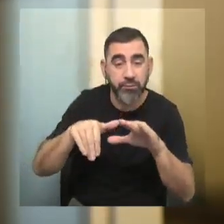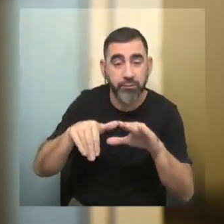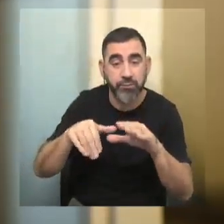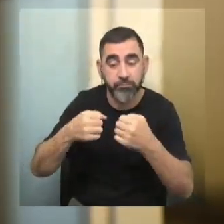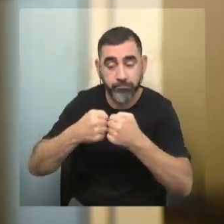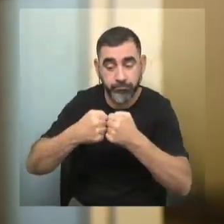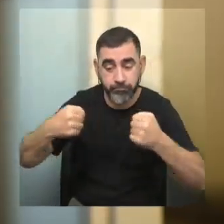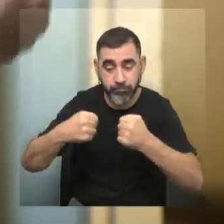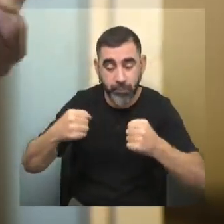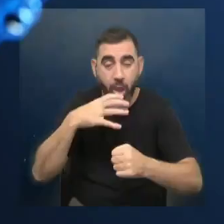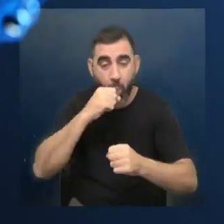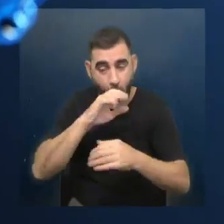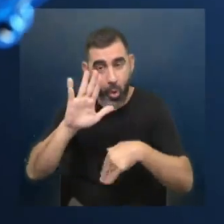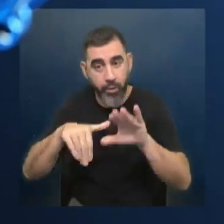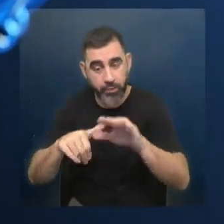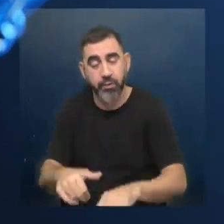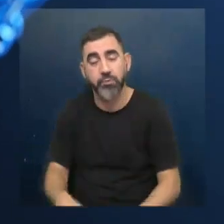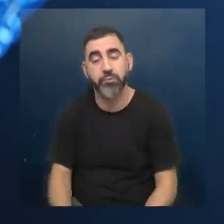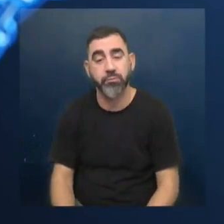al estirado, ¿no? A la tracción.